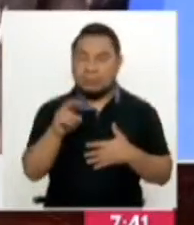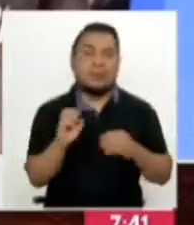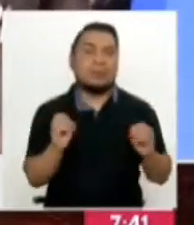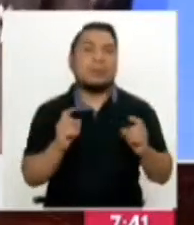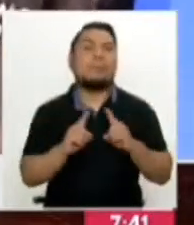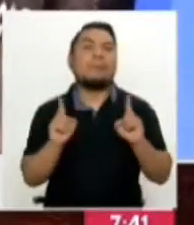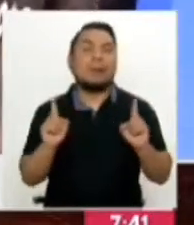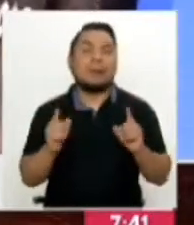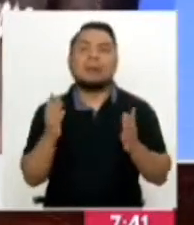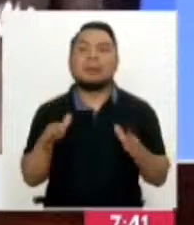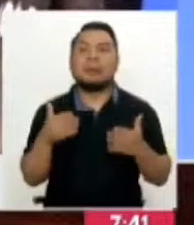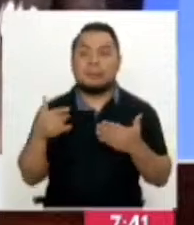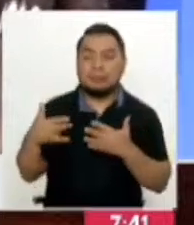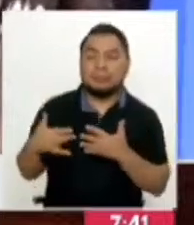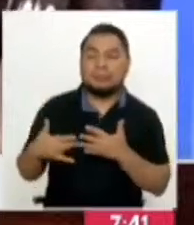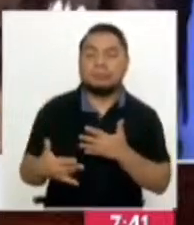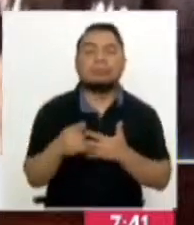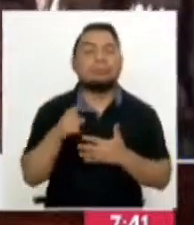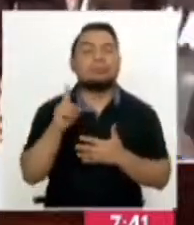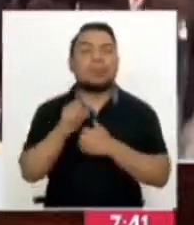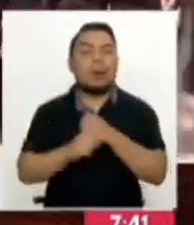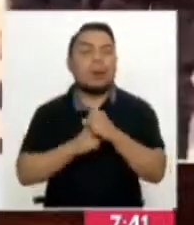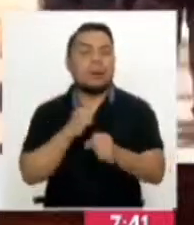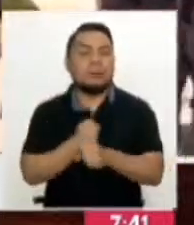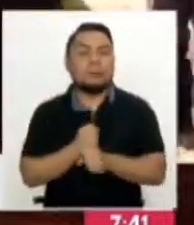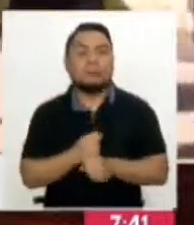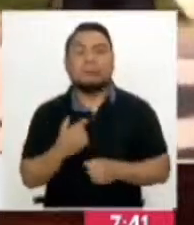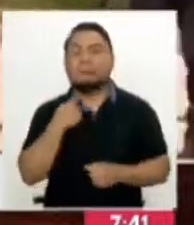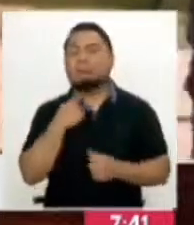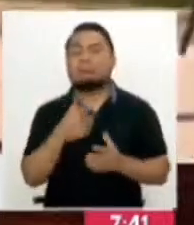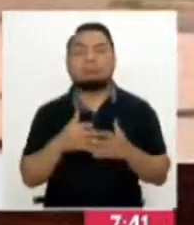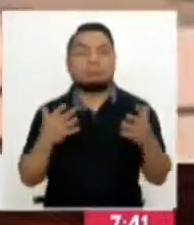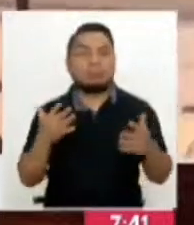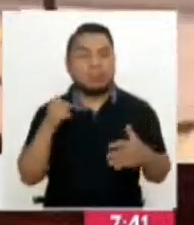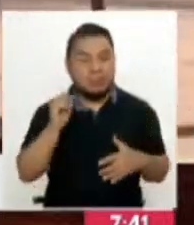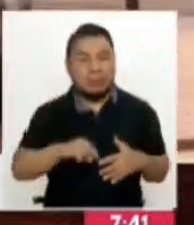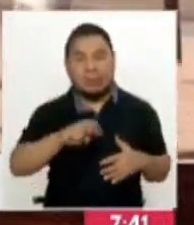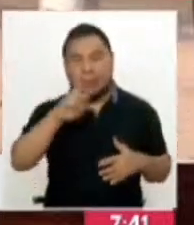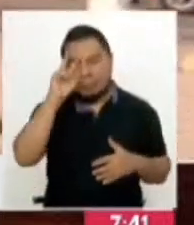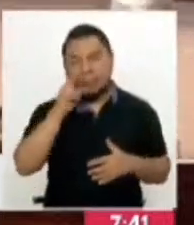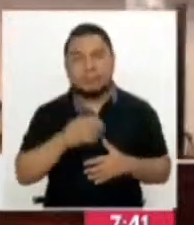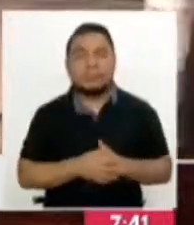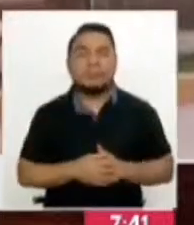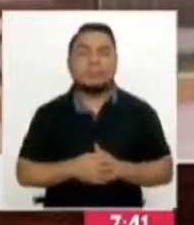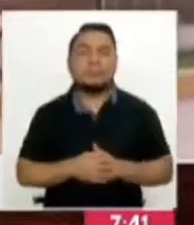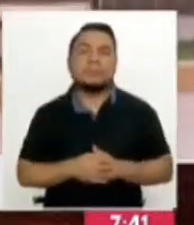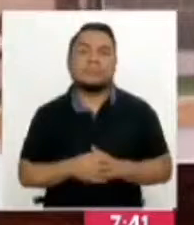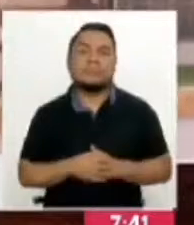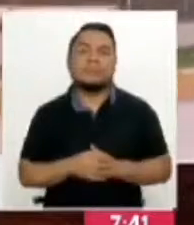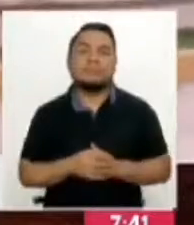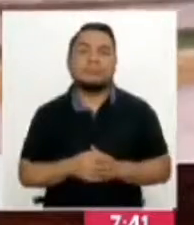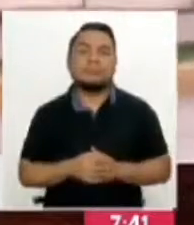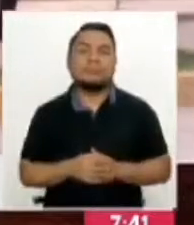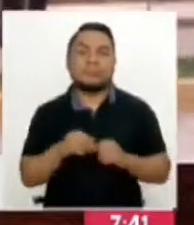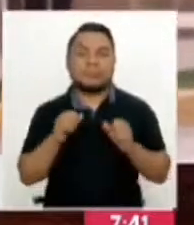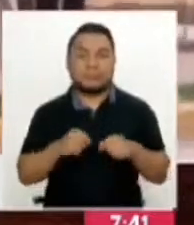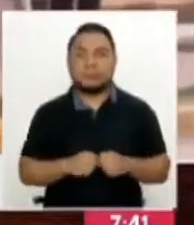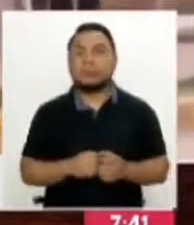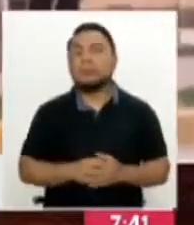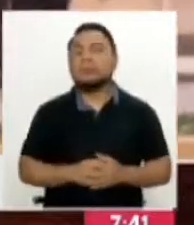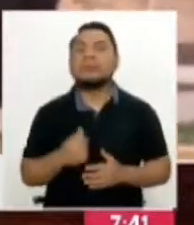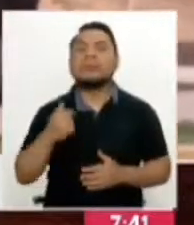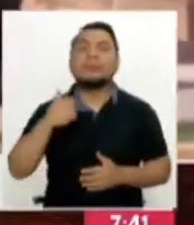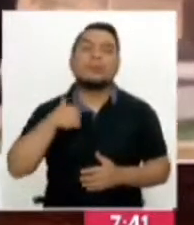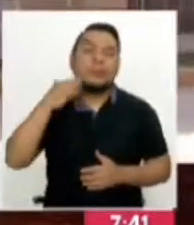pero a lo largo de muchos años está haciéndole un daño tremendo a nuestro país, ¿no? Mire usted,